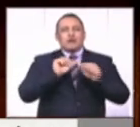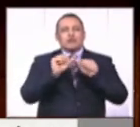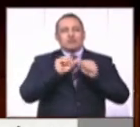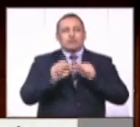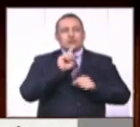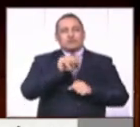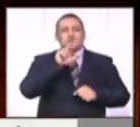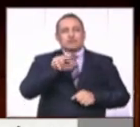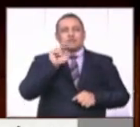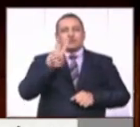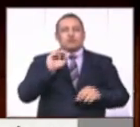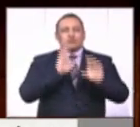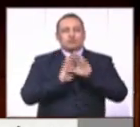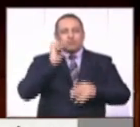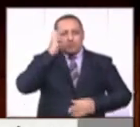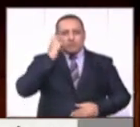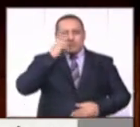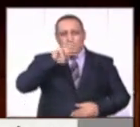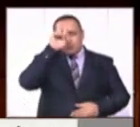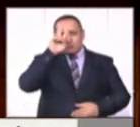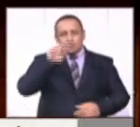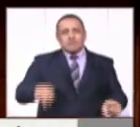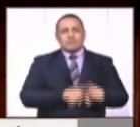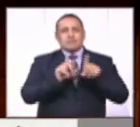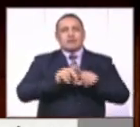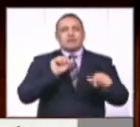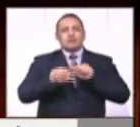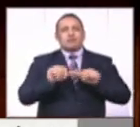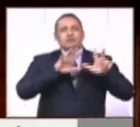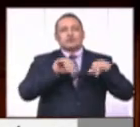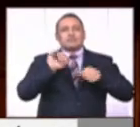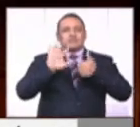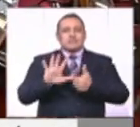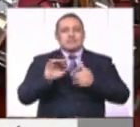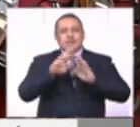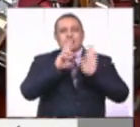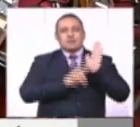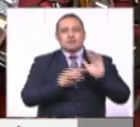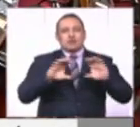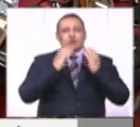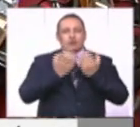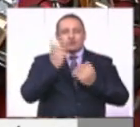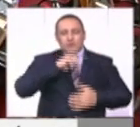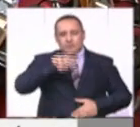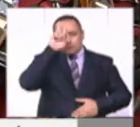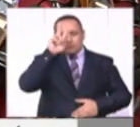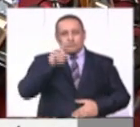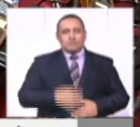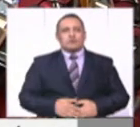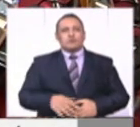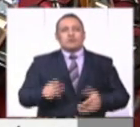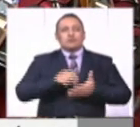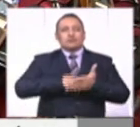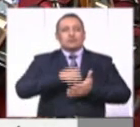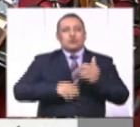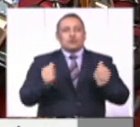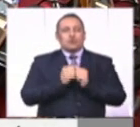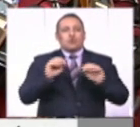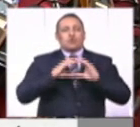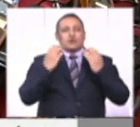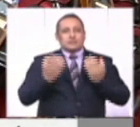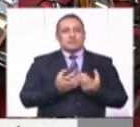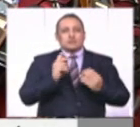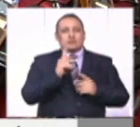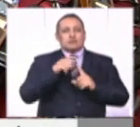132 de la constitución política del Perú y el artículo 86 del reglamento del Congreso de la República suscrito por los congresistas